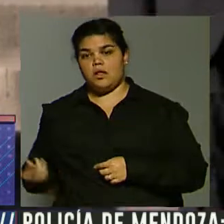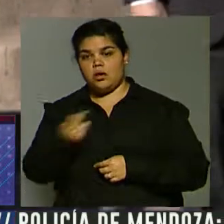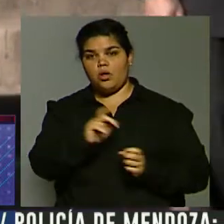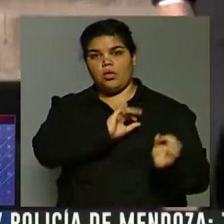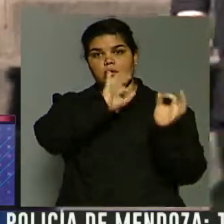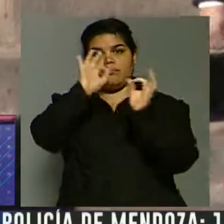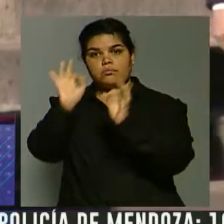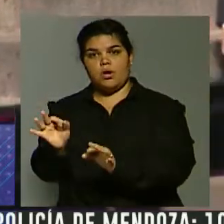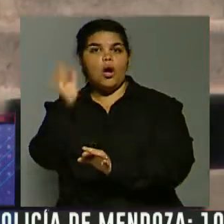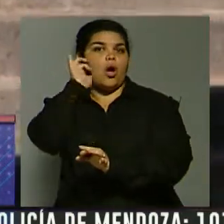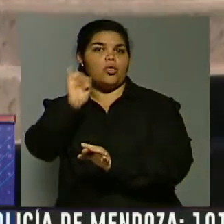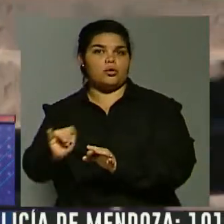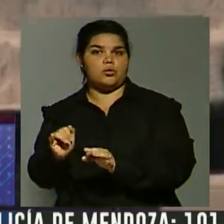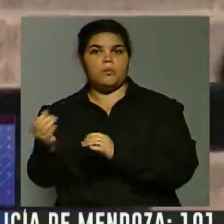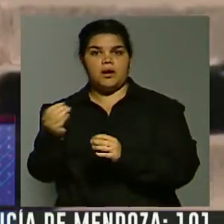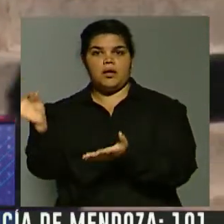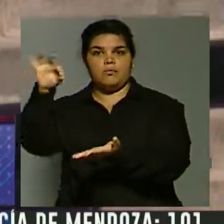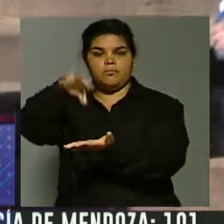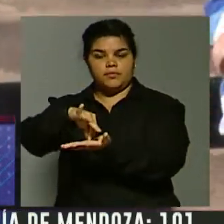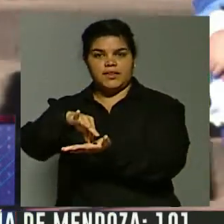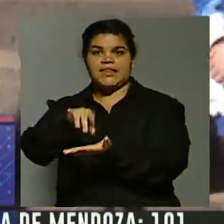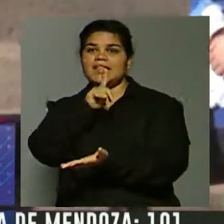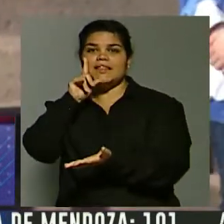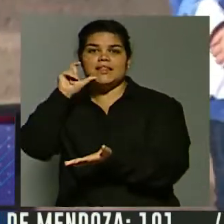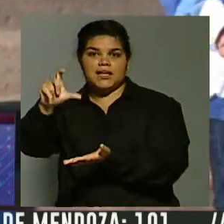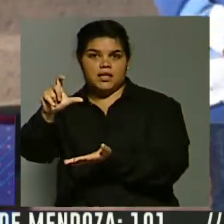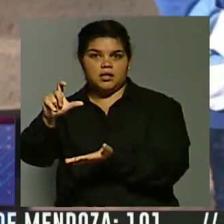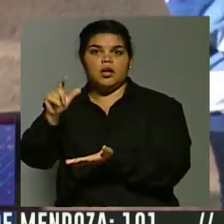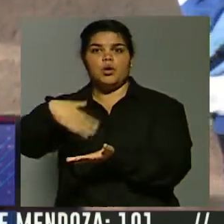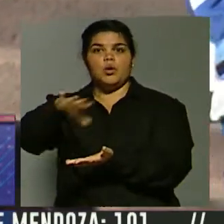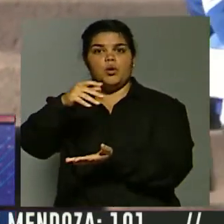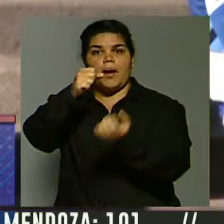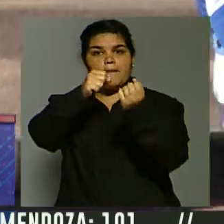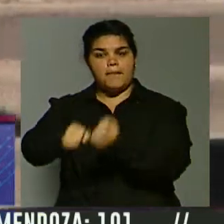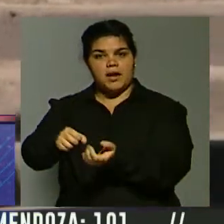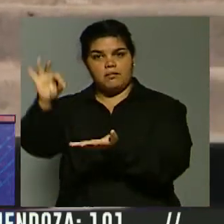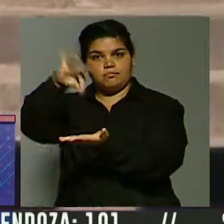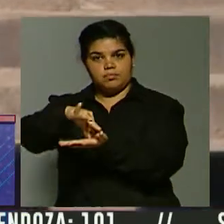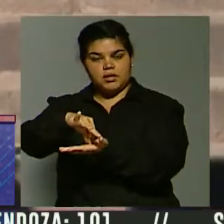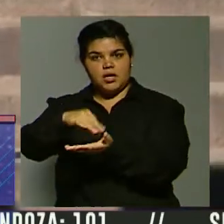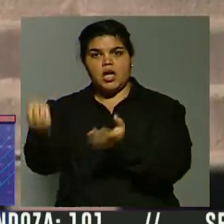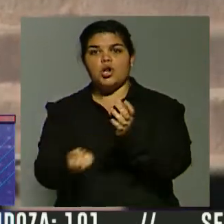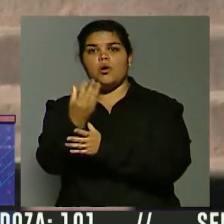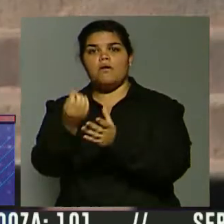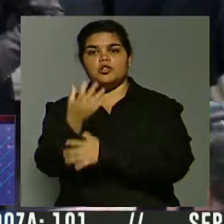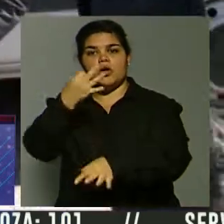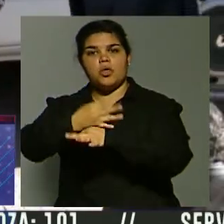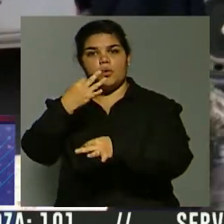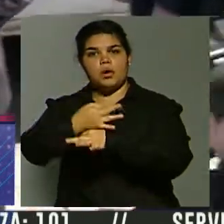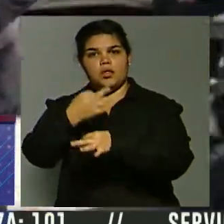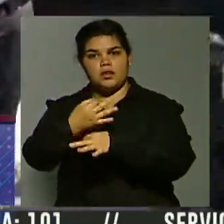para visitar el Polo TIC, el Parque Tecnológico, el Centro de Innovación Educativa Infinito